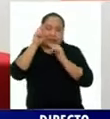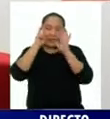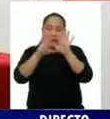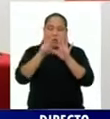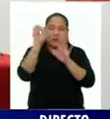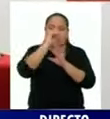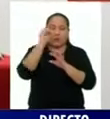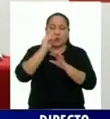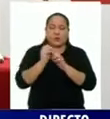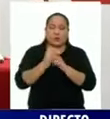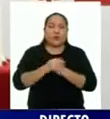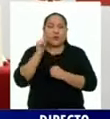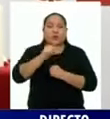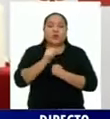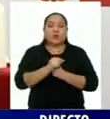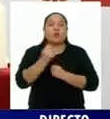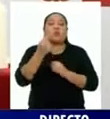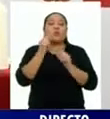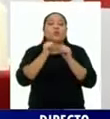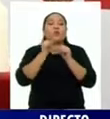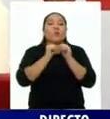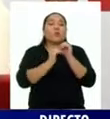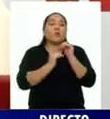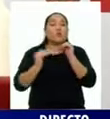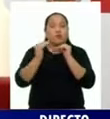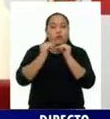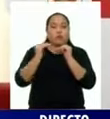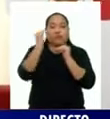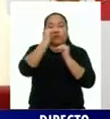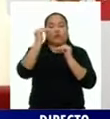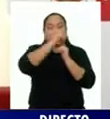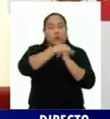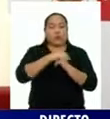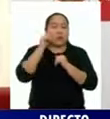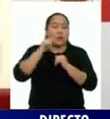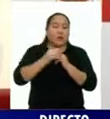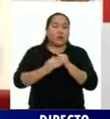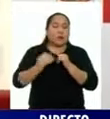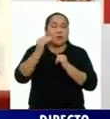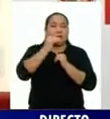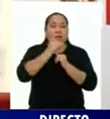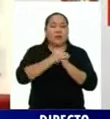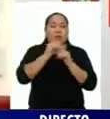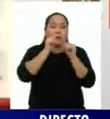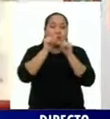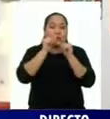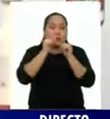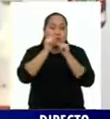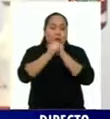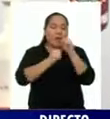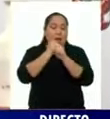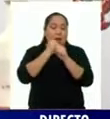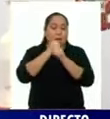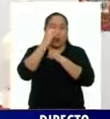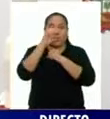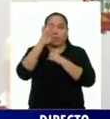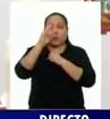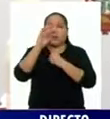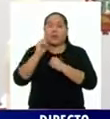tasa de crecimiento de las más altas desde principios de los 70. Por lo tanto, en el